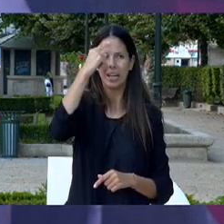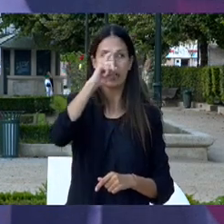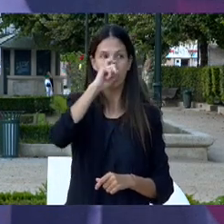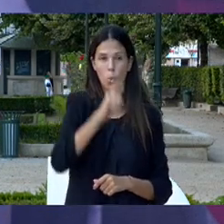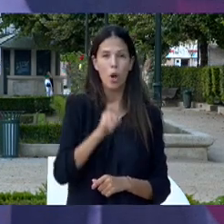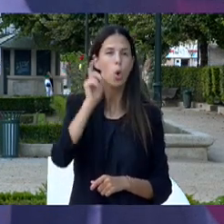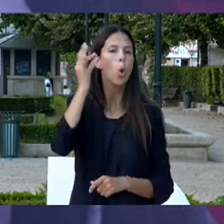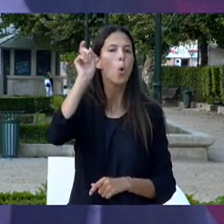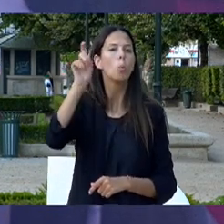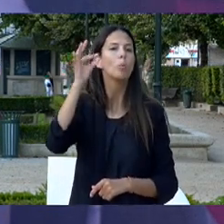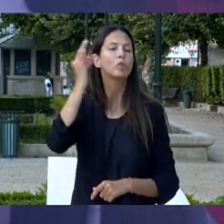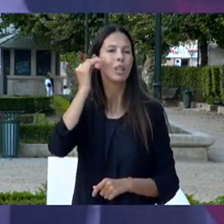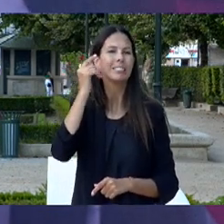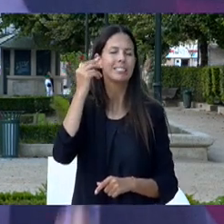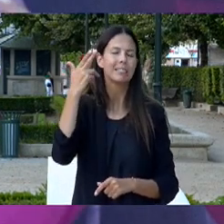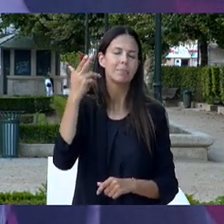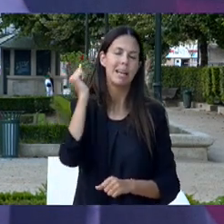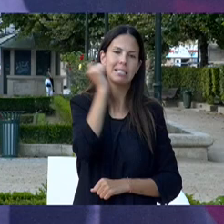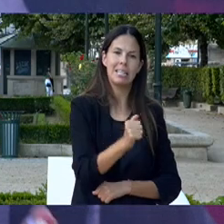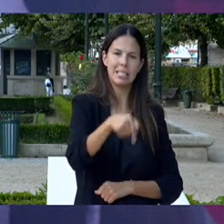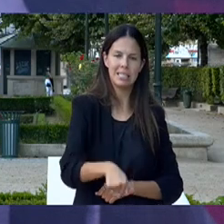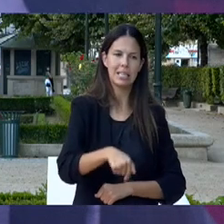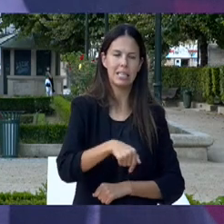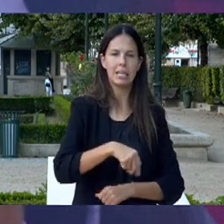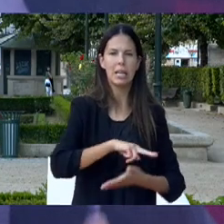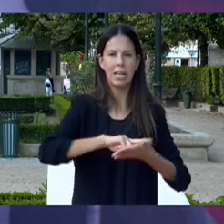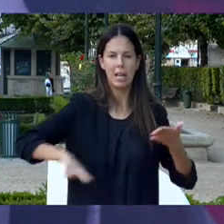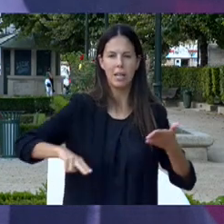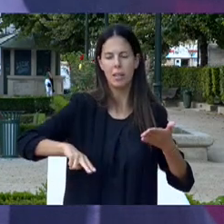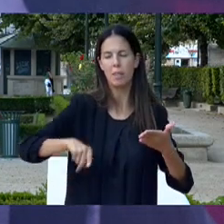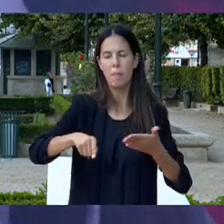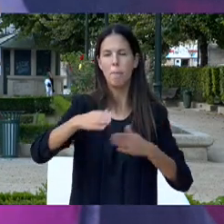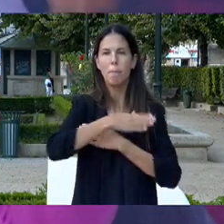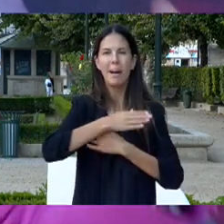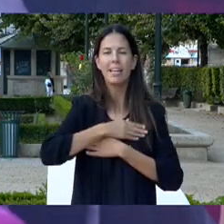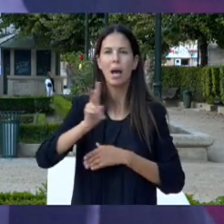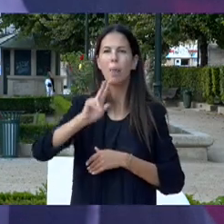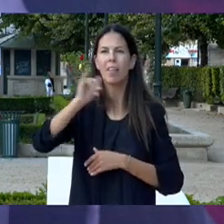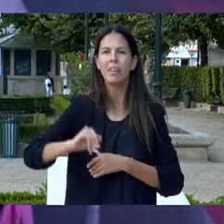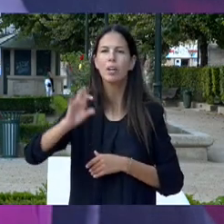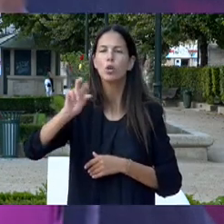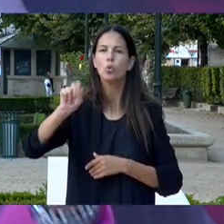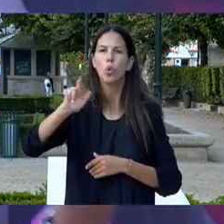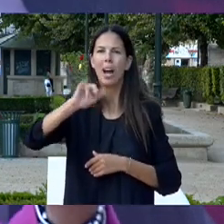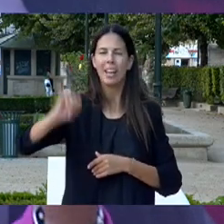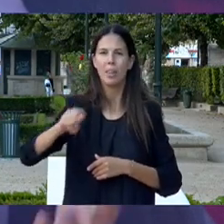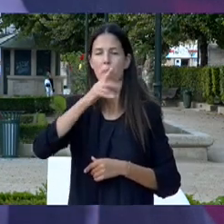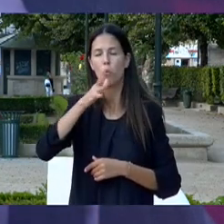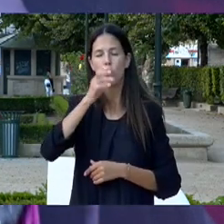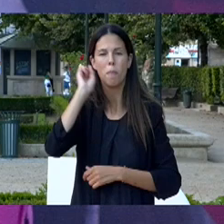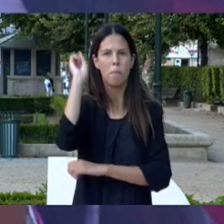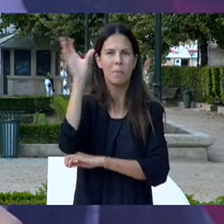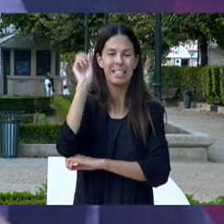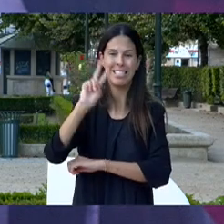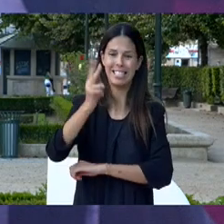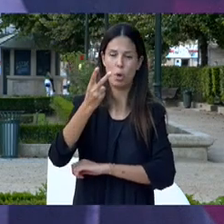mestras asesinadas en Galicia, que tamén as hubo, por exemplo, María Vázquez Suárez, mestra de Miño, que por ser socialista, por dar mítines na Segunda República, nos